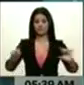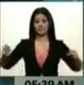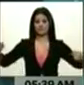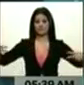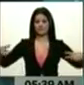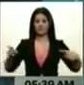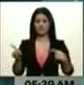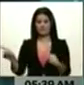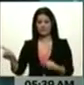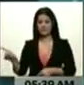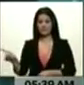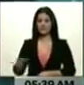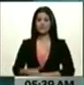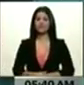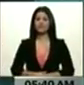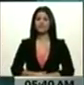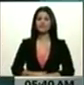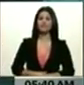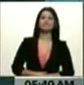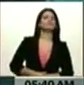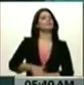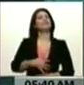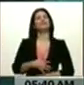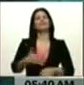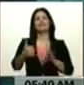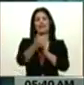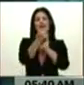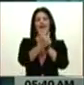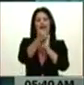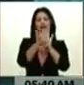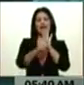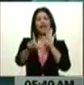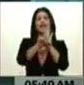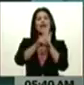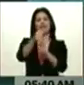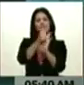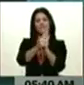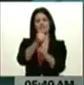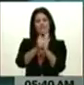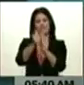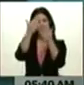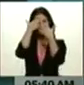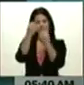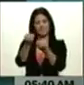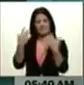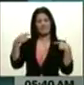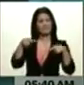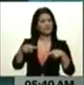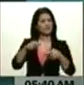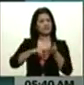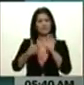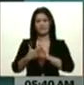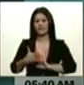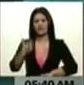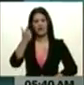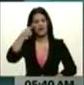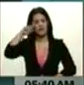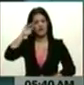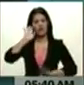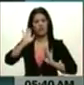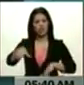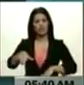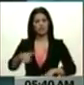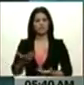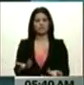Ahí la tiene usted. Amnistía es impunidad. Numeral, amnistía es impunidad. Por ahí quieren tirarse una